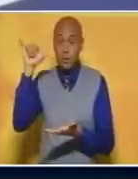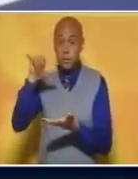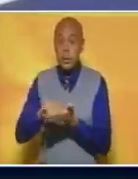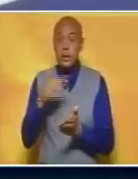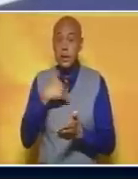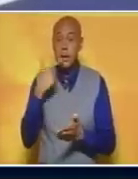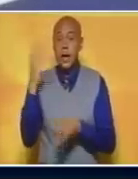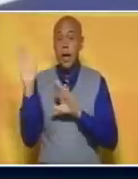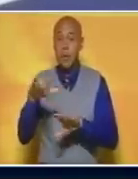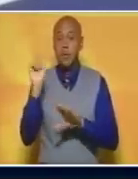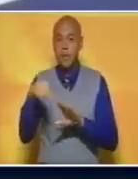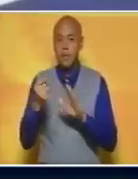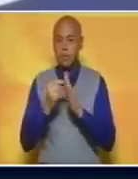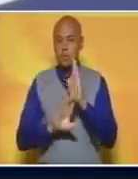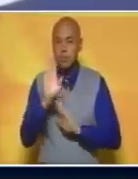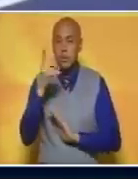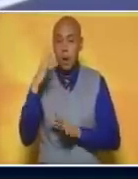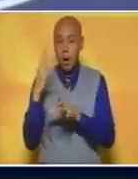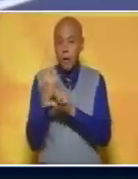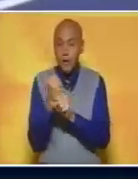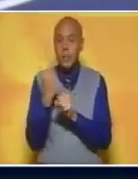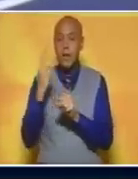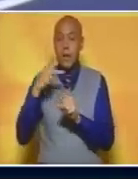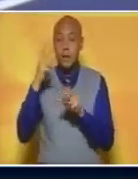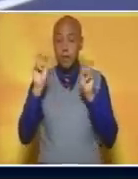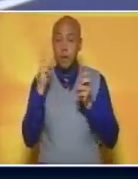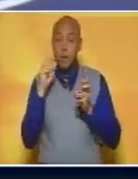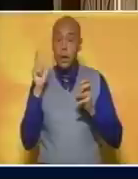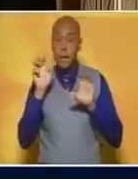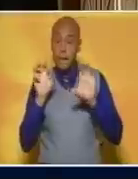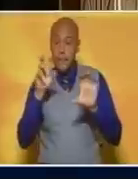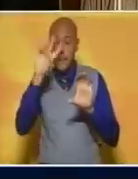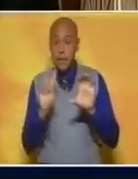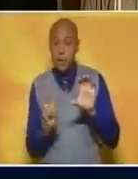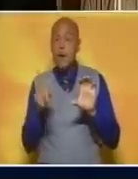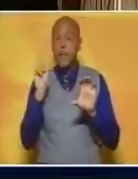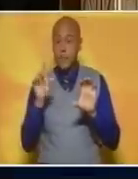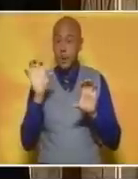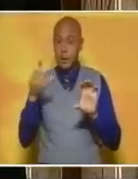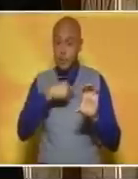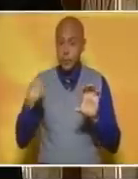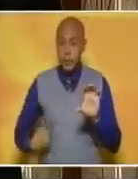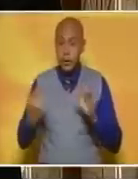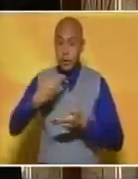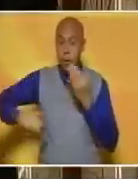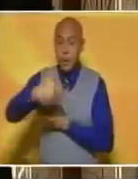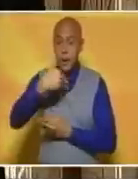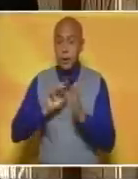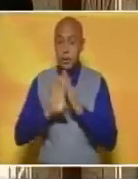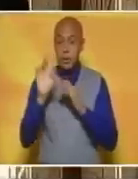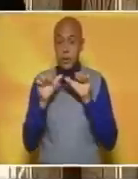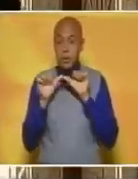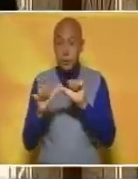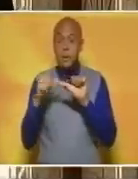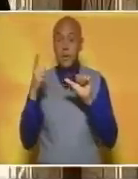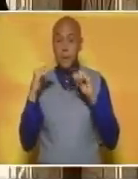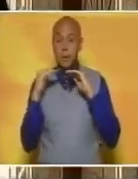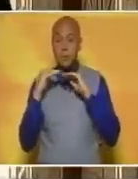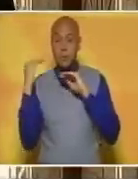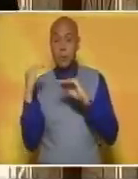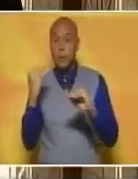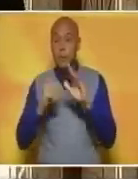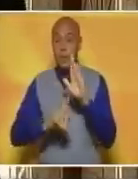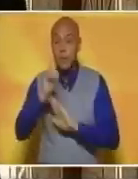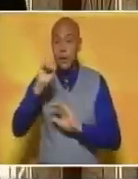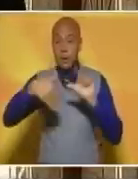la consolidación de la confianza política entre ambos países, así como la cooperación práctica, la estabilidad y el desarrollo de